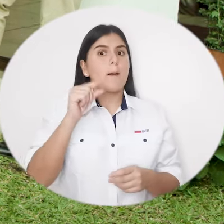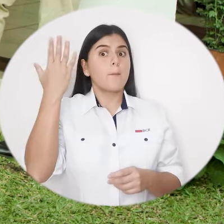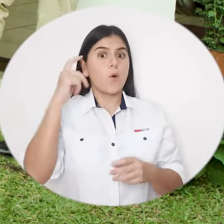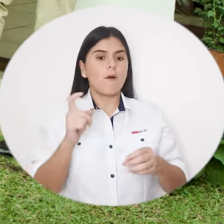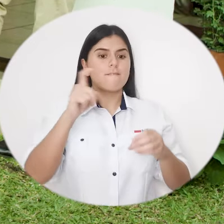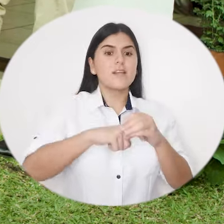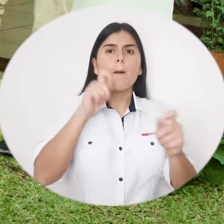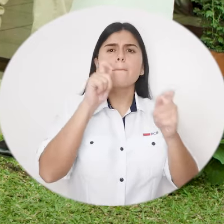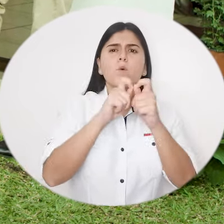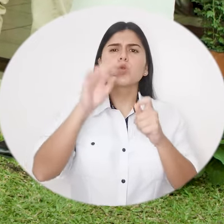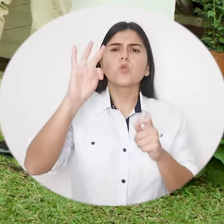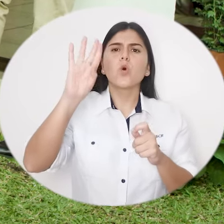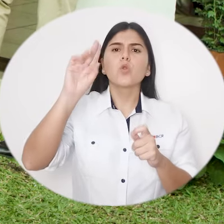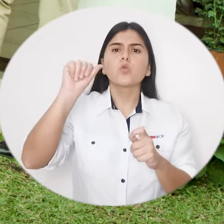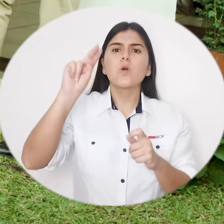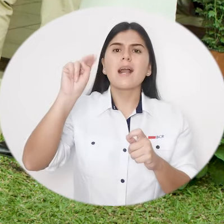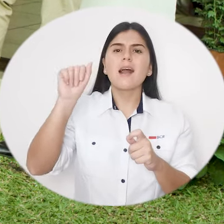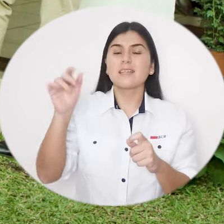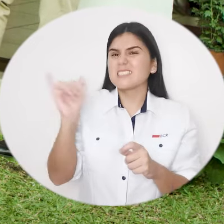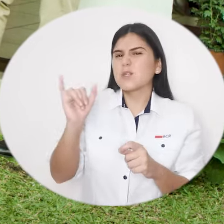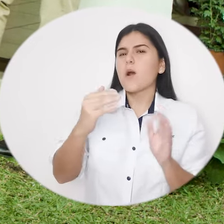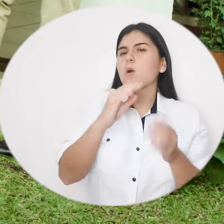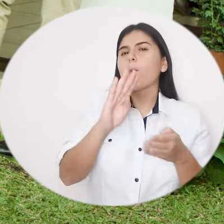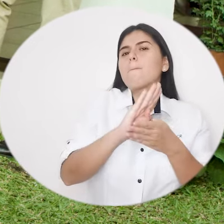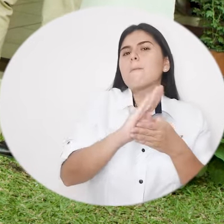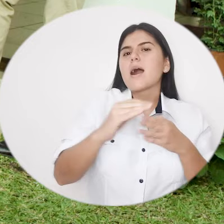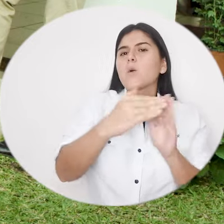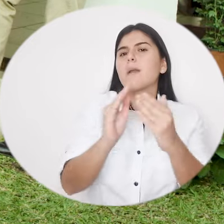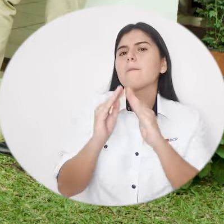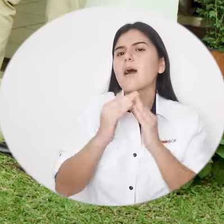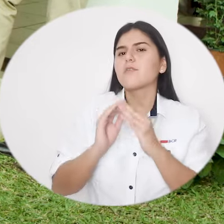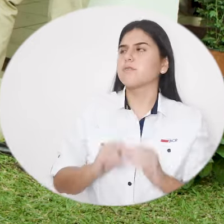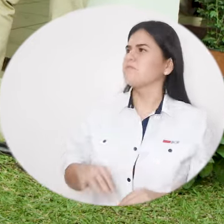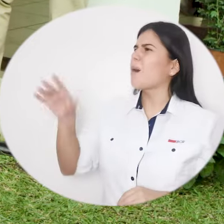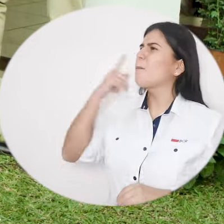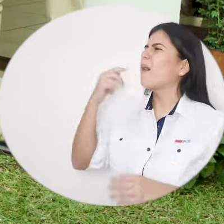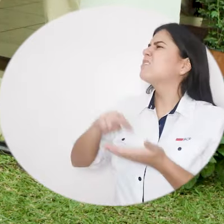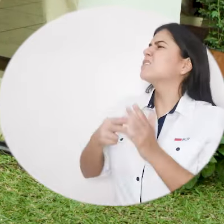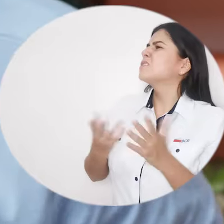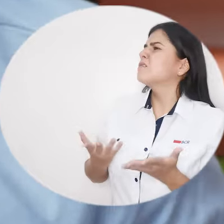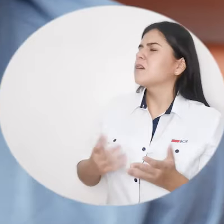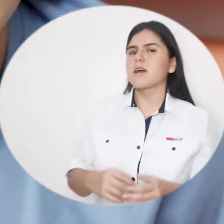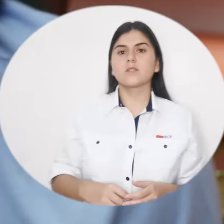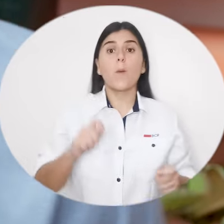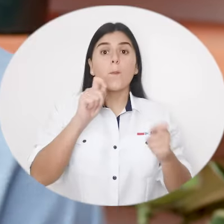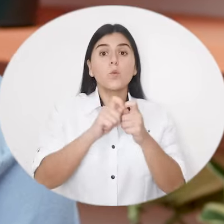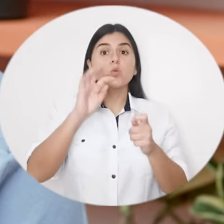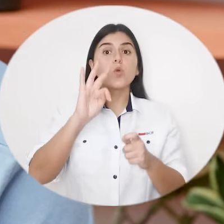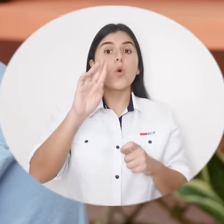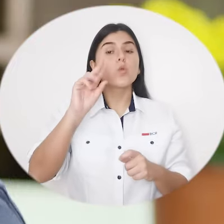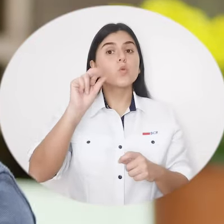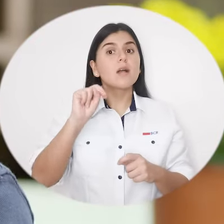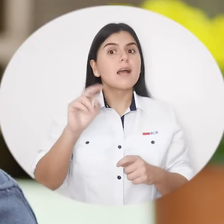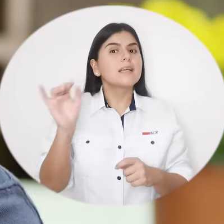de afiliarse a Punto Tucán. Y ahora resulta que es como el banco del barrio. Sí. Pa, ¿y